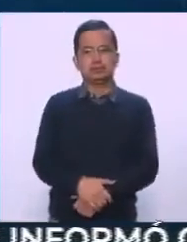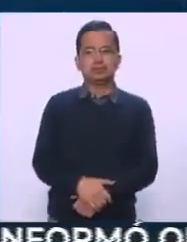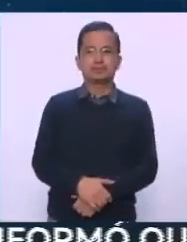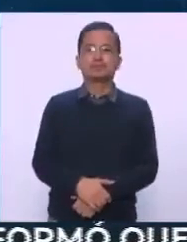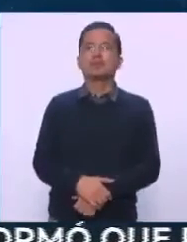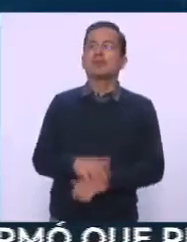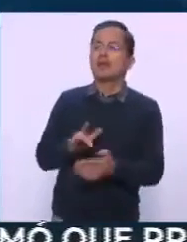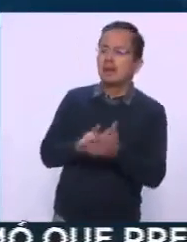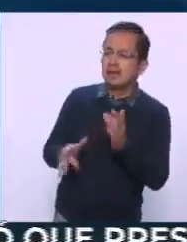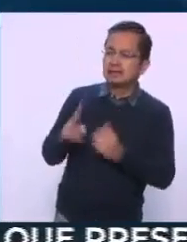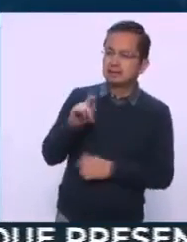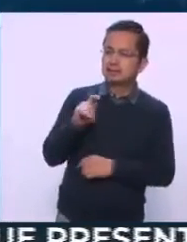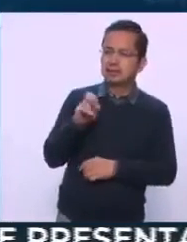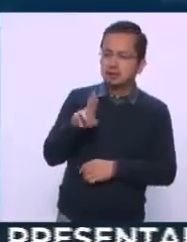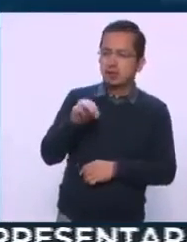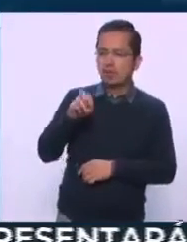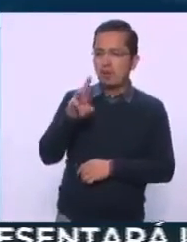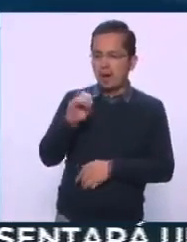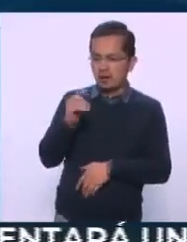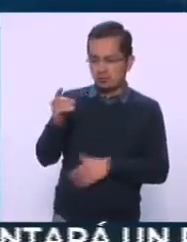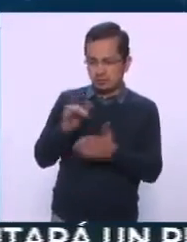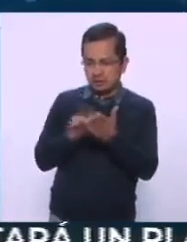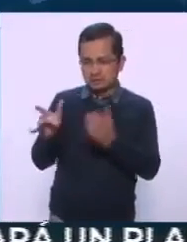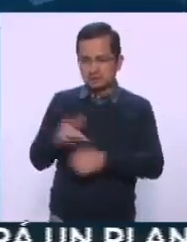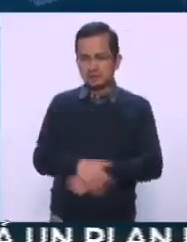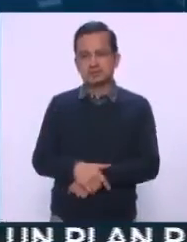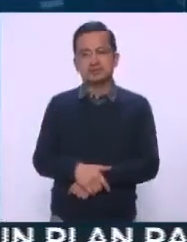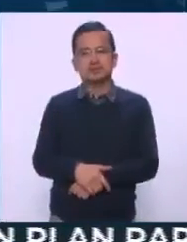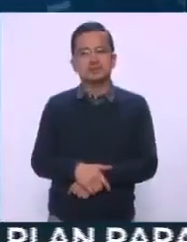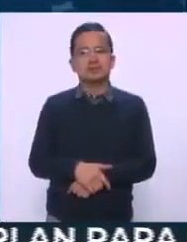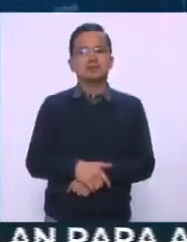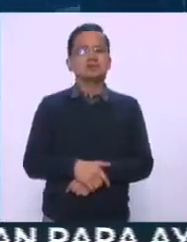Víctor, Mario, por habernos acompañado como cada lunes. Queridos, buenas noches. Gracias a ustedes, buenas noches.